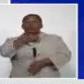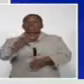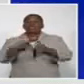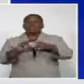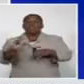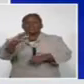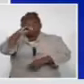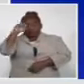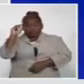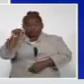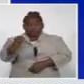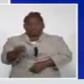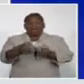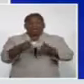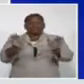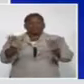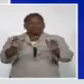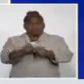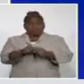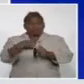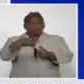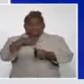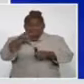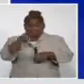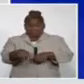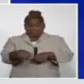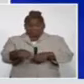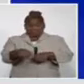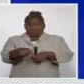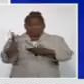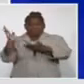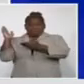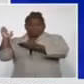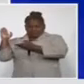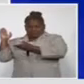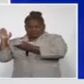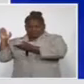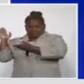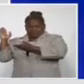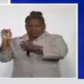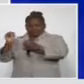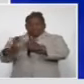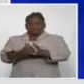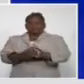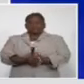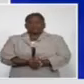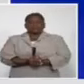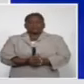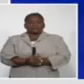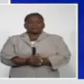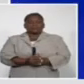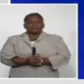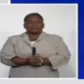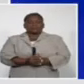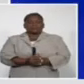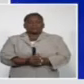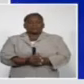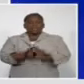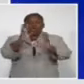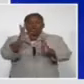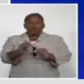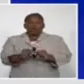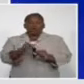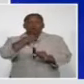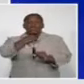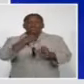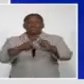abiertos. Y ahora sí, la pantalla que viene a continuación, el número de eventos que